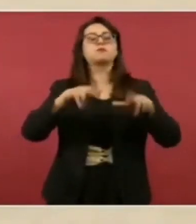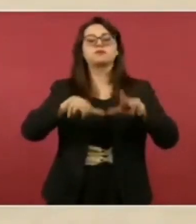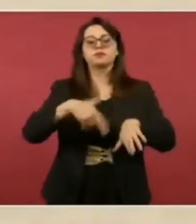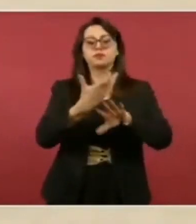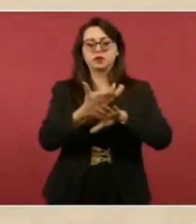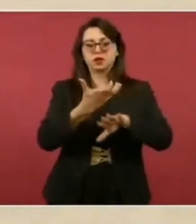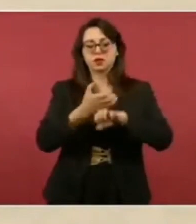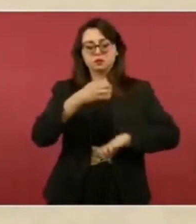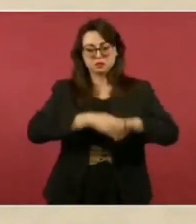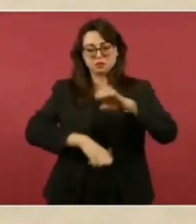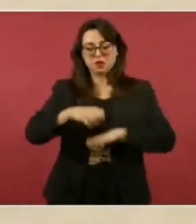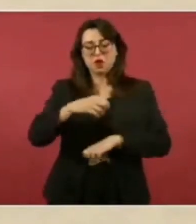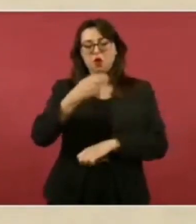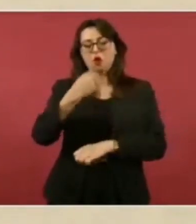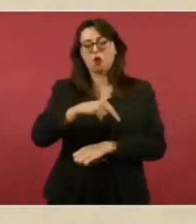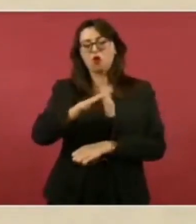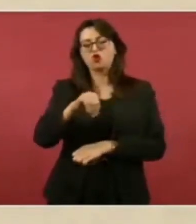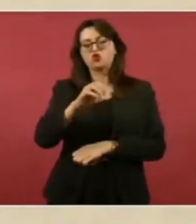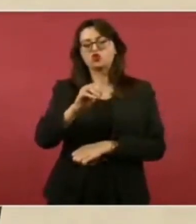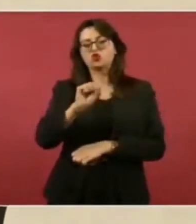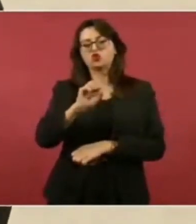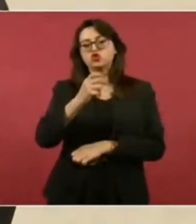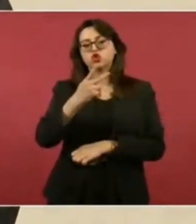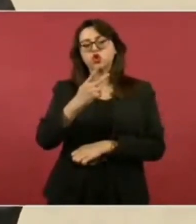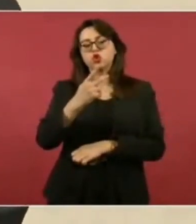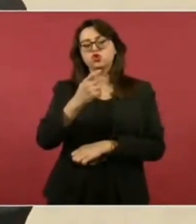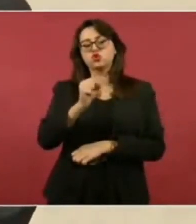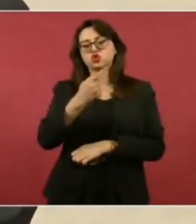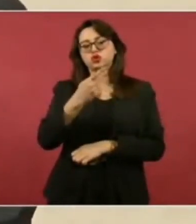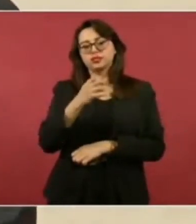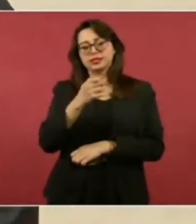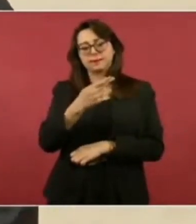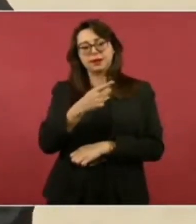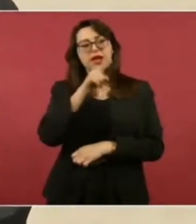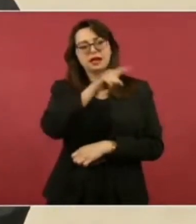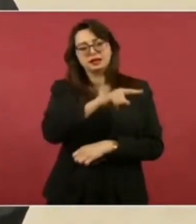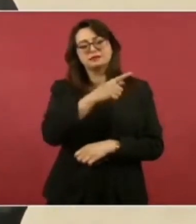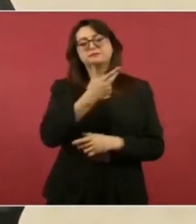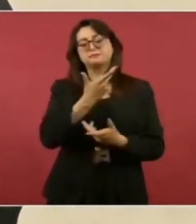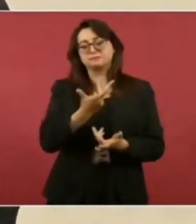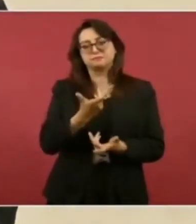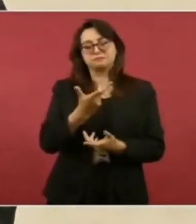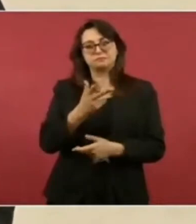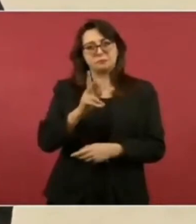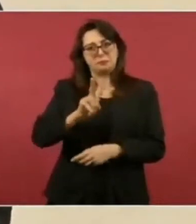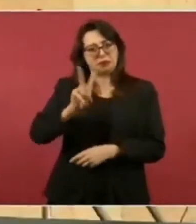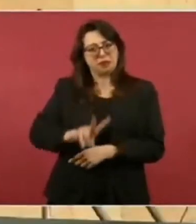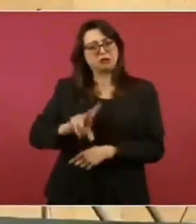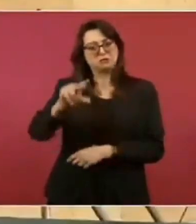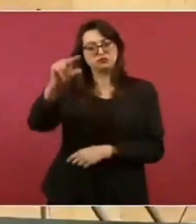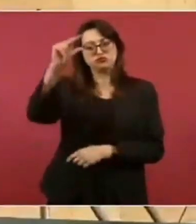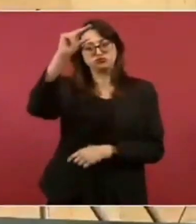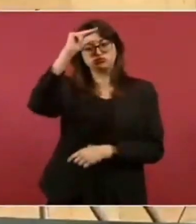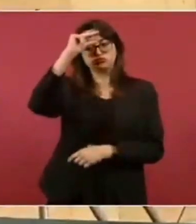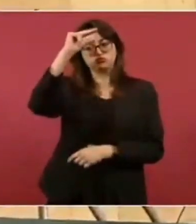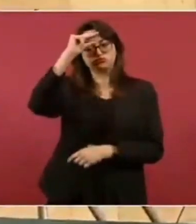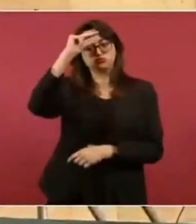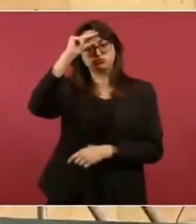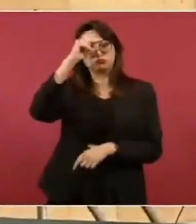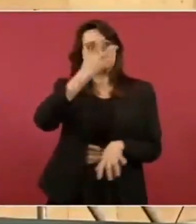con sabiduría y habilidad en los años más difíciles de las